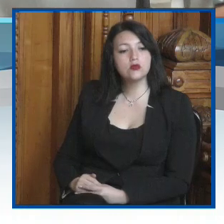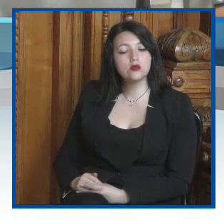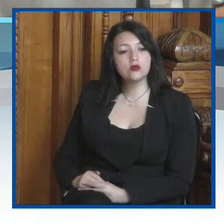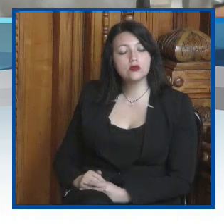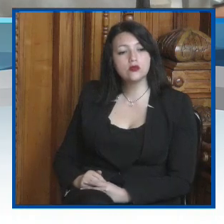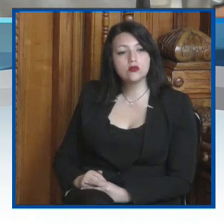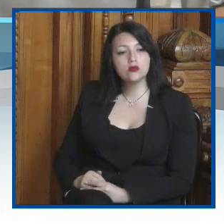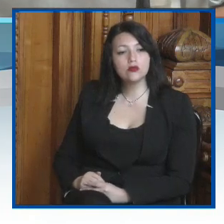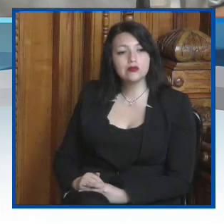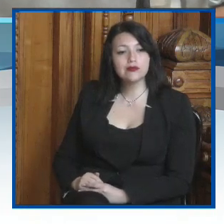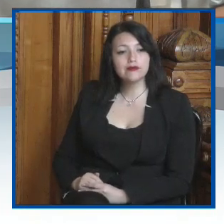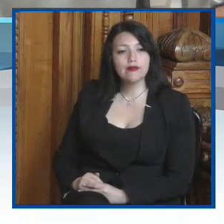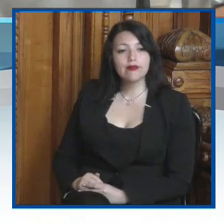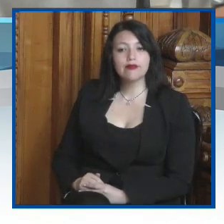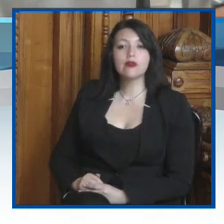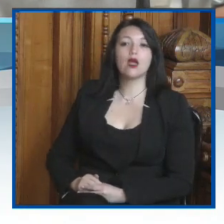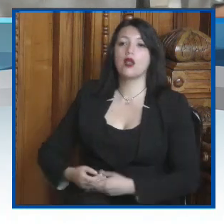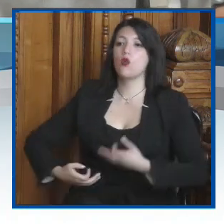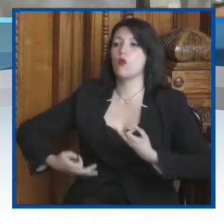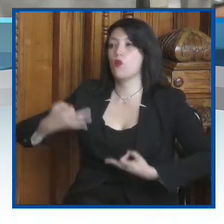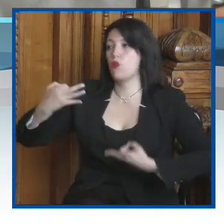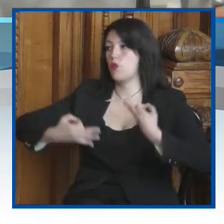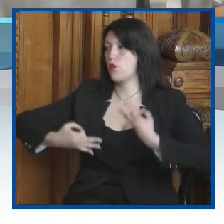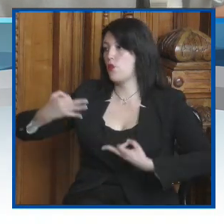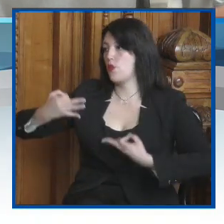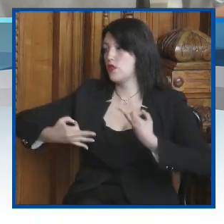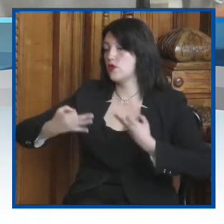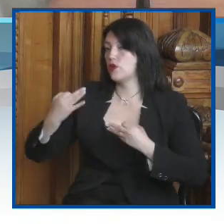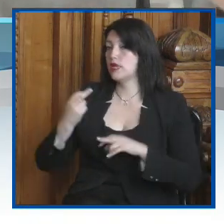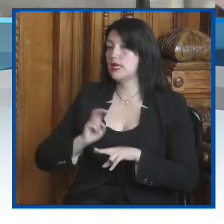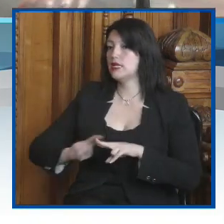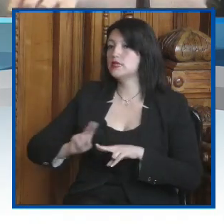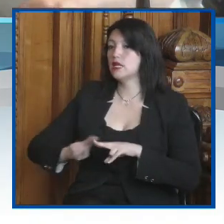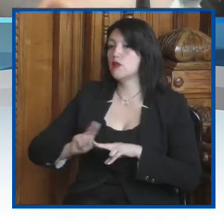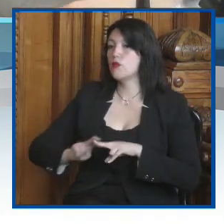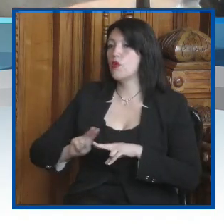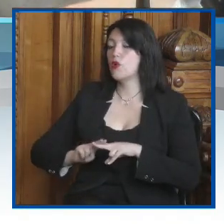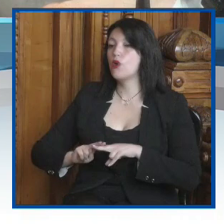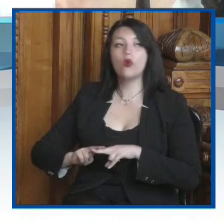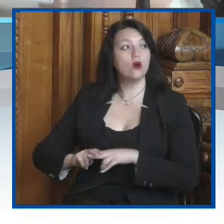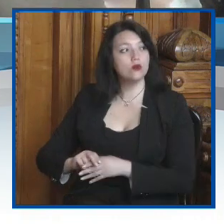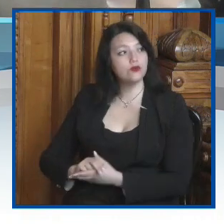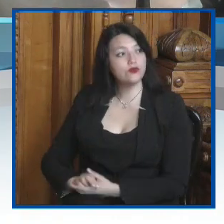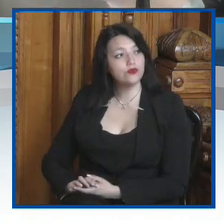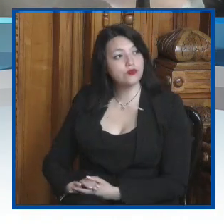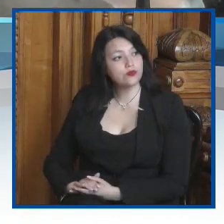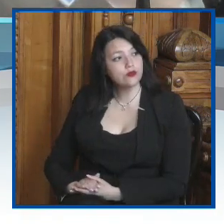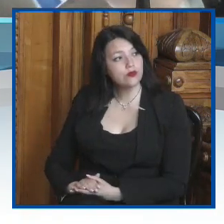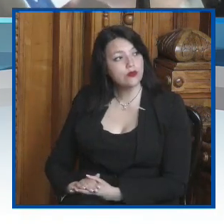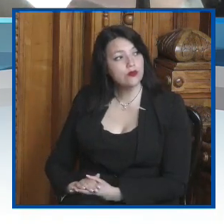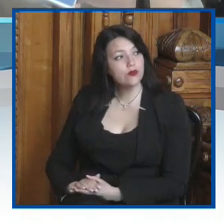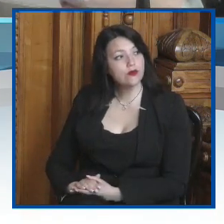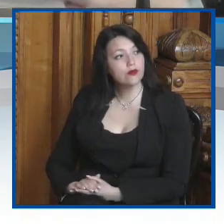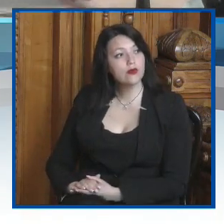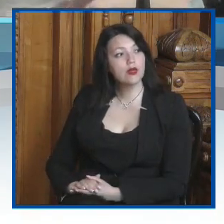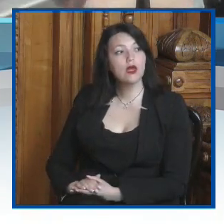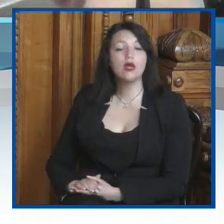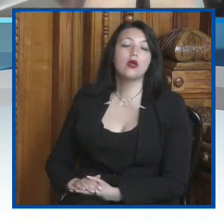Entonces, algo que hicimos en el juzgado es, por ejemplo, algo tan básico como hacer esto. Poner